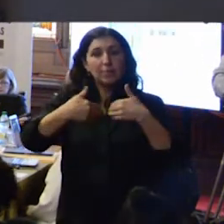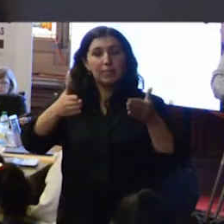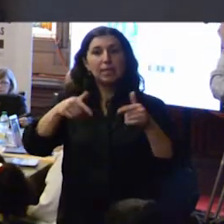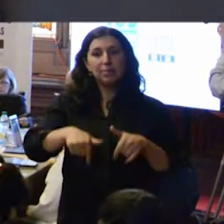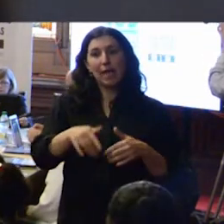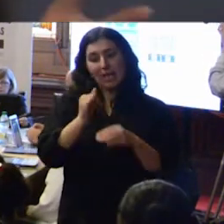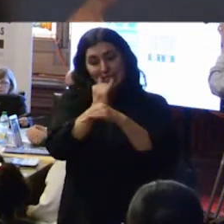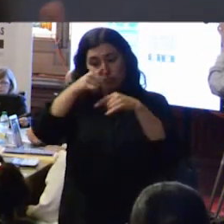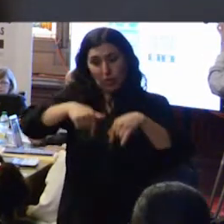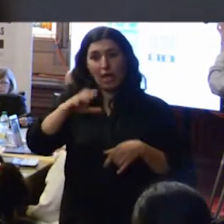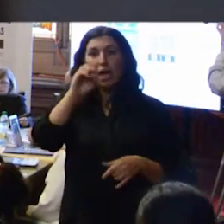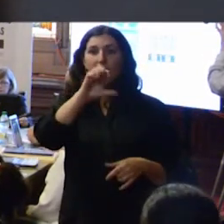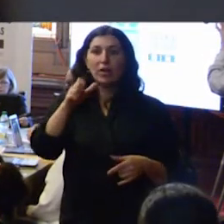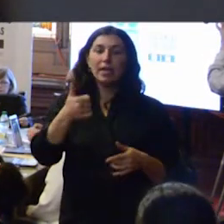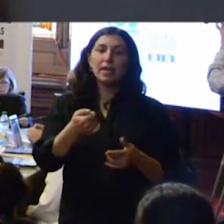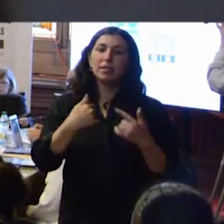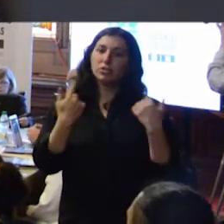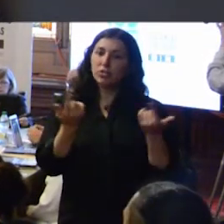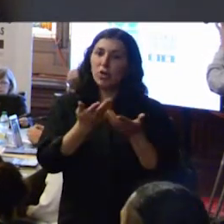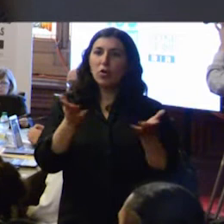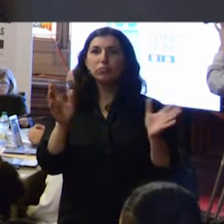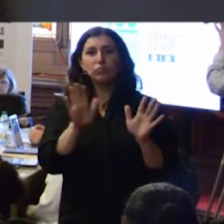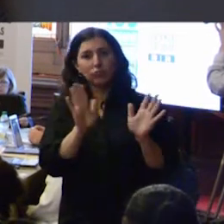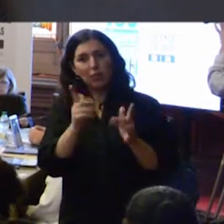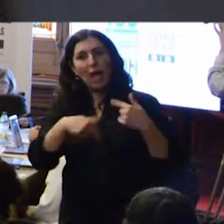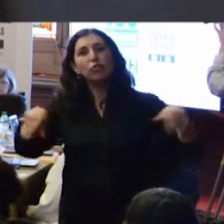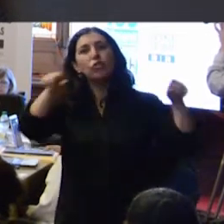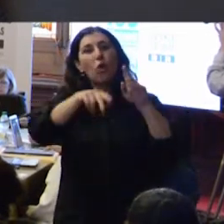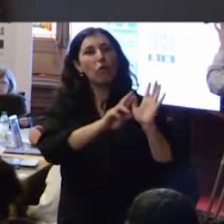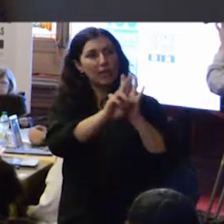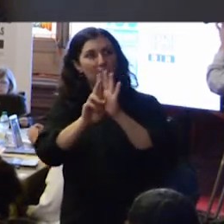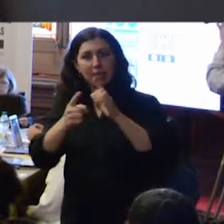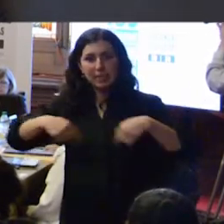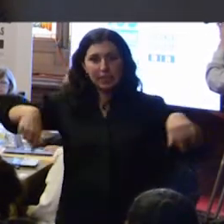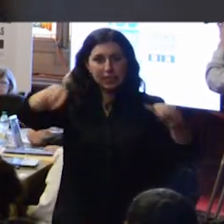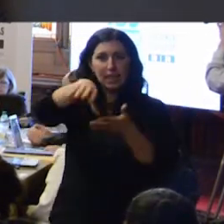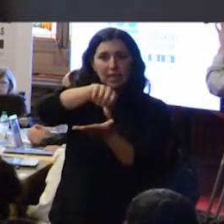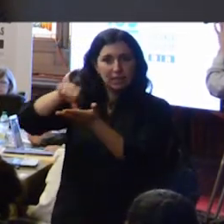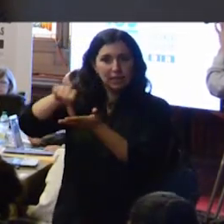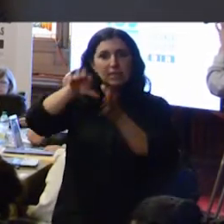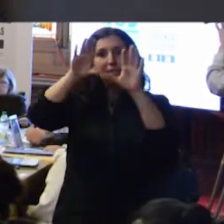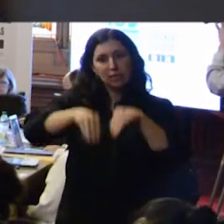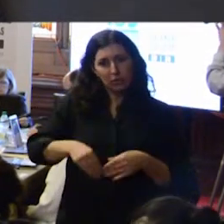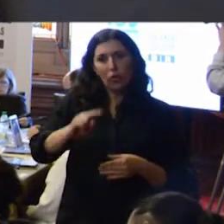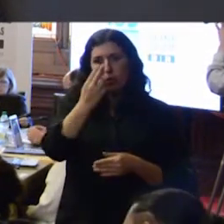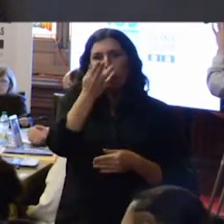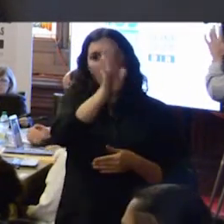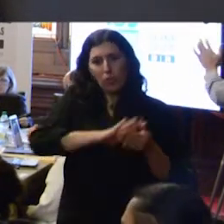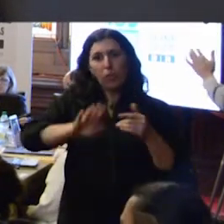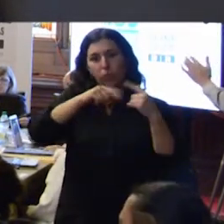Le saludo a los miembros de la Honorable Comisión, a los representantes del Ilustrado Estado de la República de